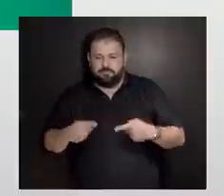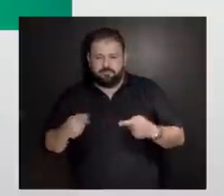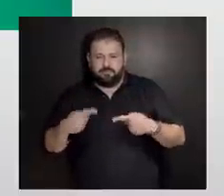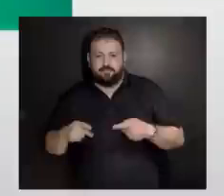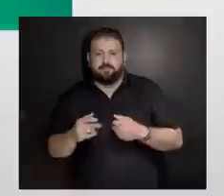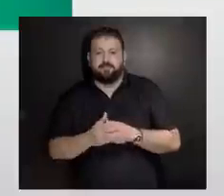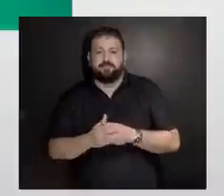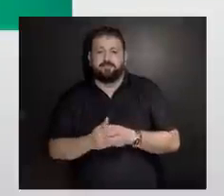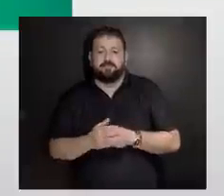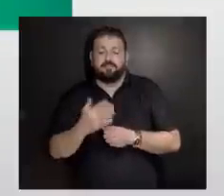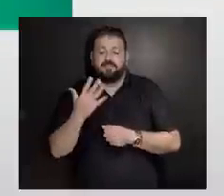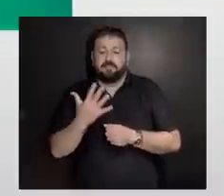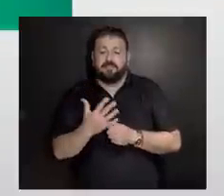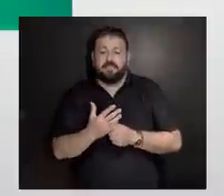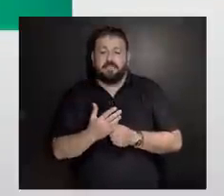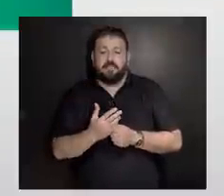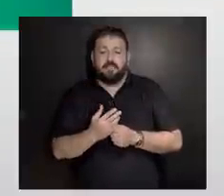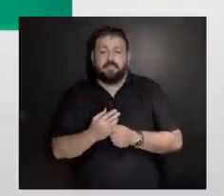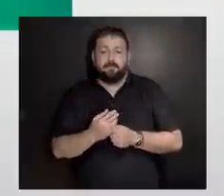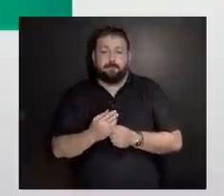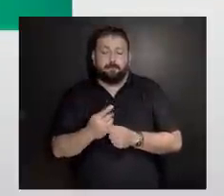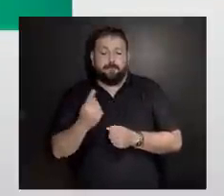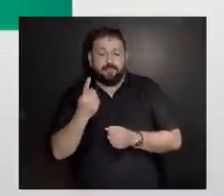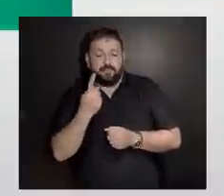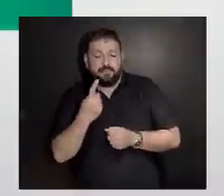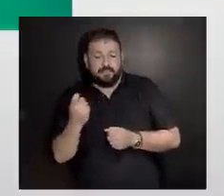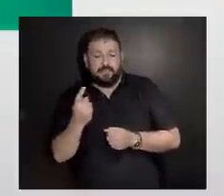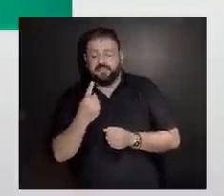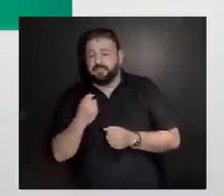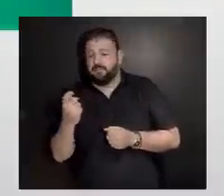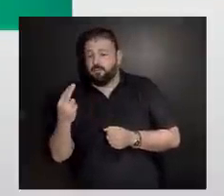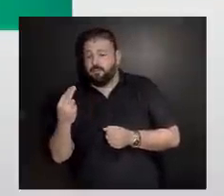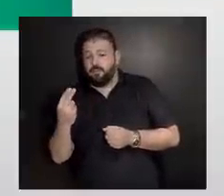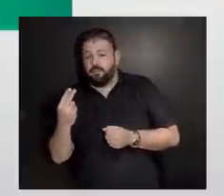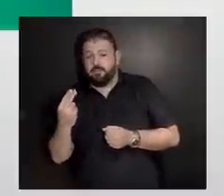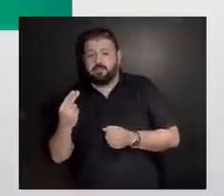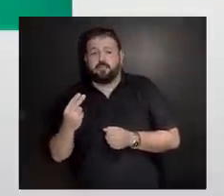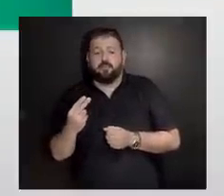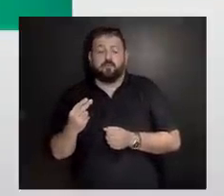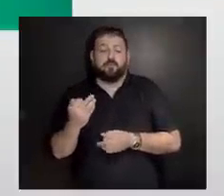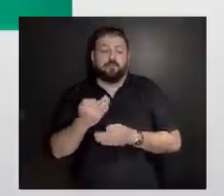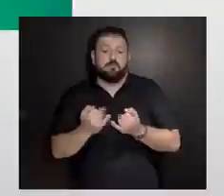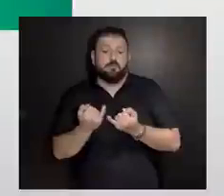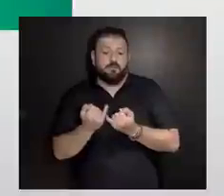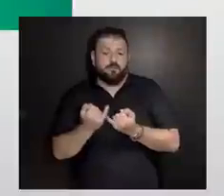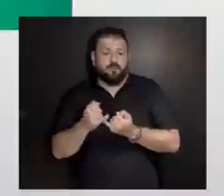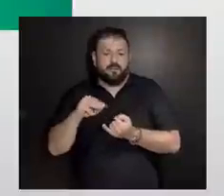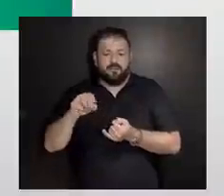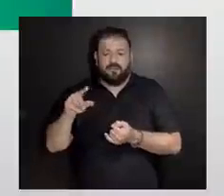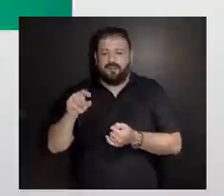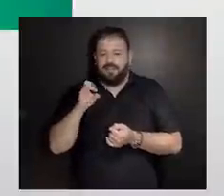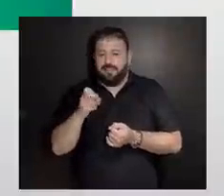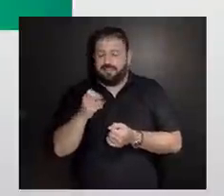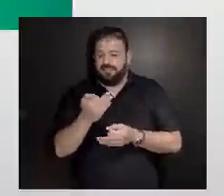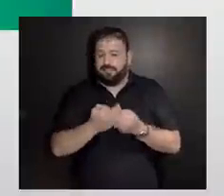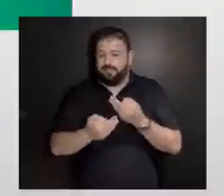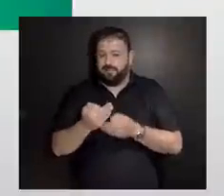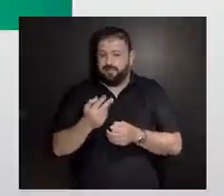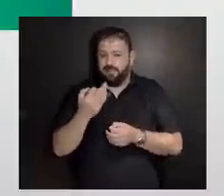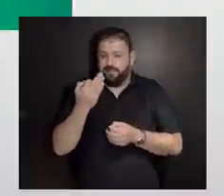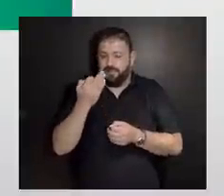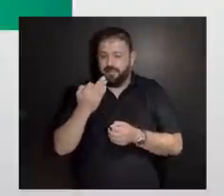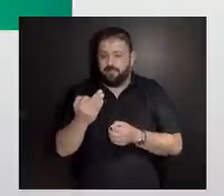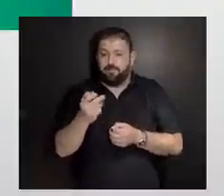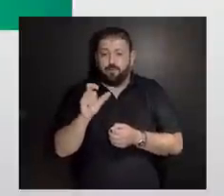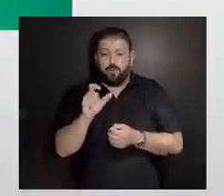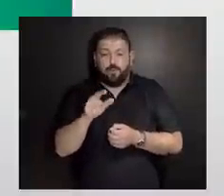son mayores a 100, pero menor a 125 miligramos por decilitro en ayuno, en estas 8 horas de ayuno.